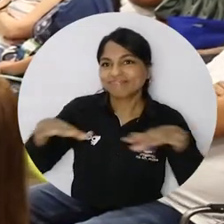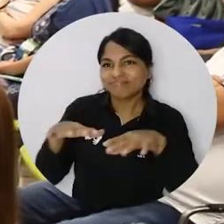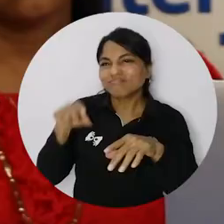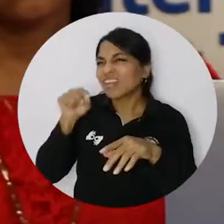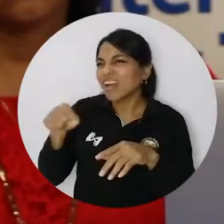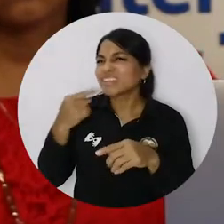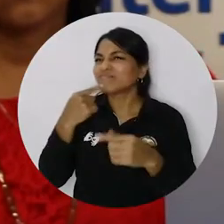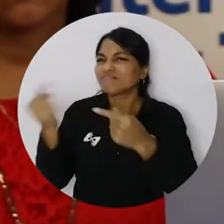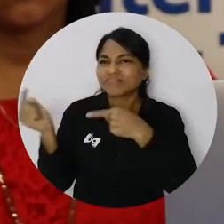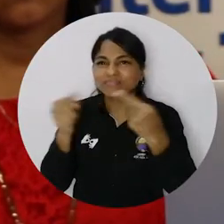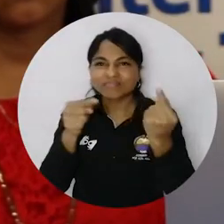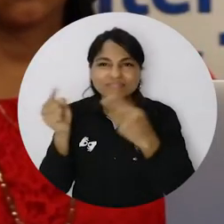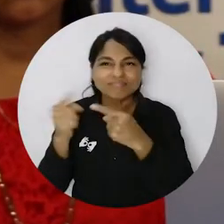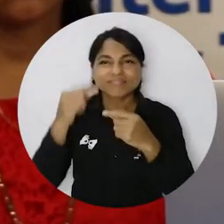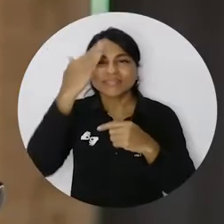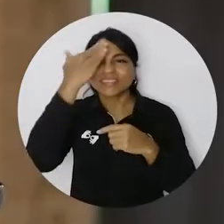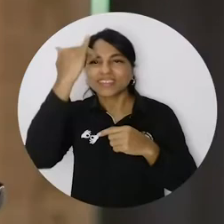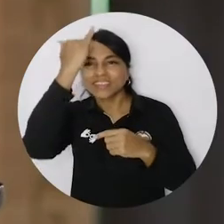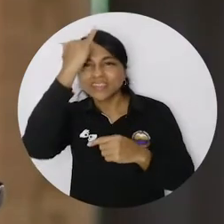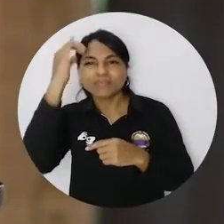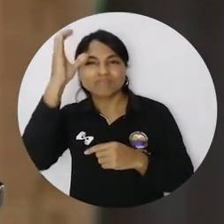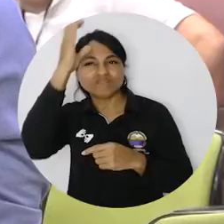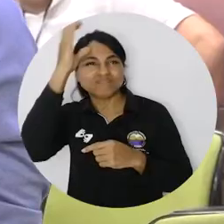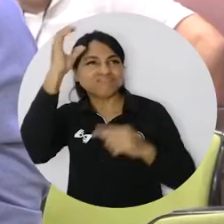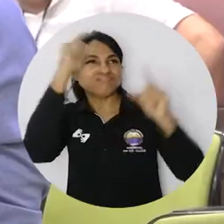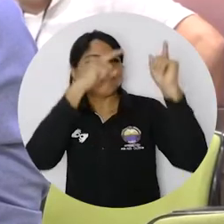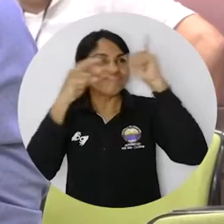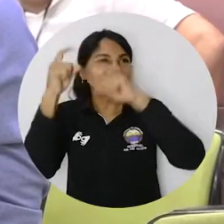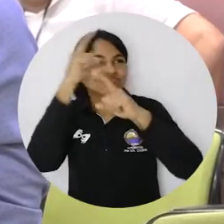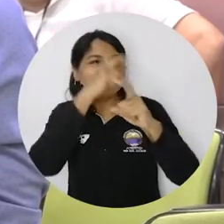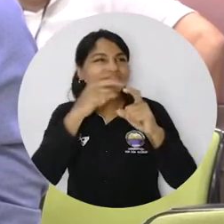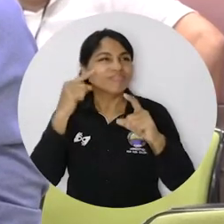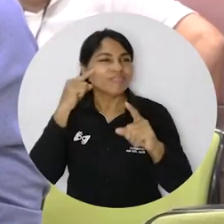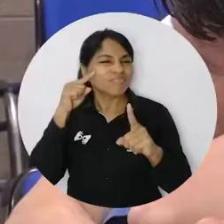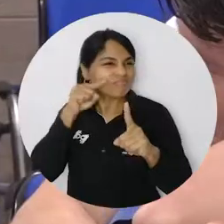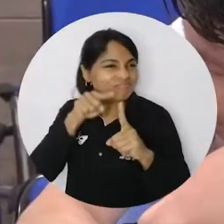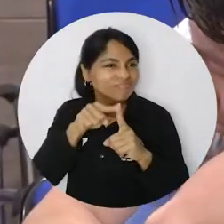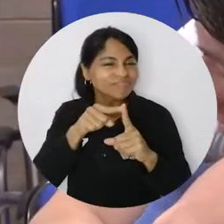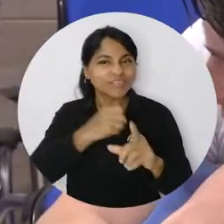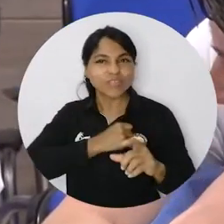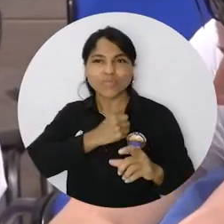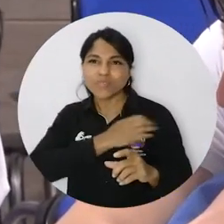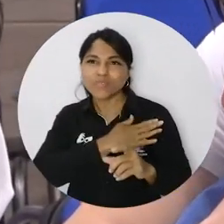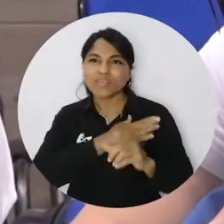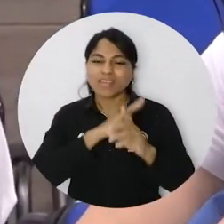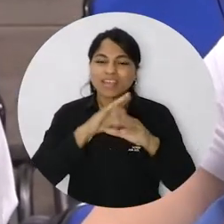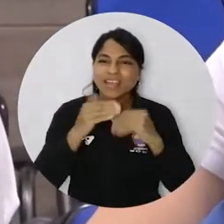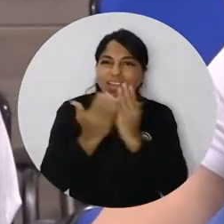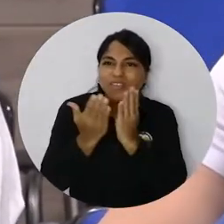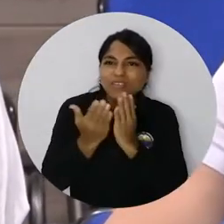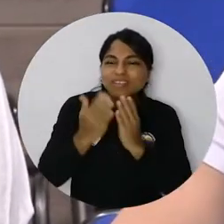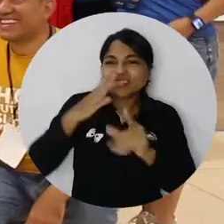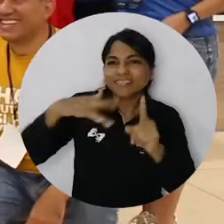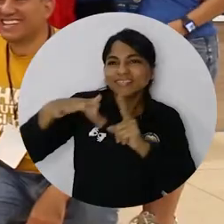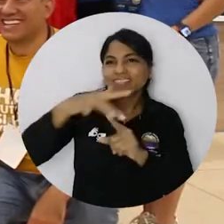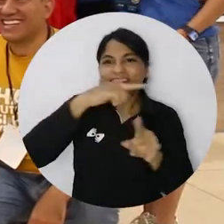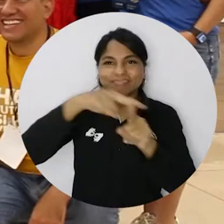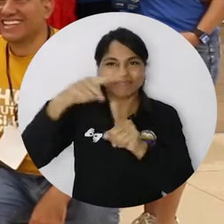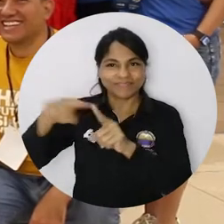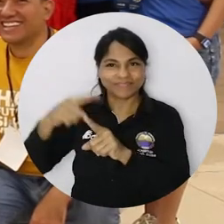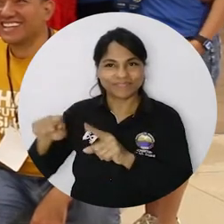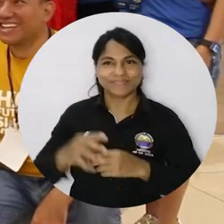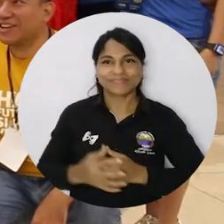espacio que propició discusiones académicas, conocimientos y reflexiones sobre los retos y las oportunidades que tiene la educación en